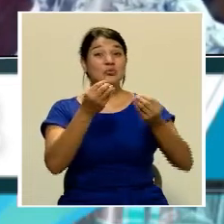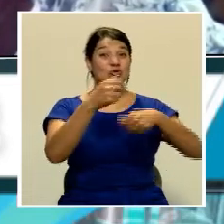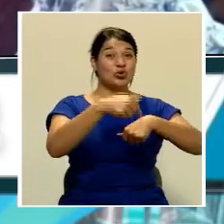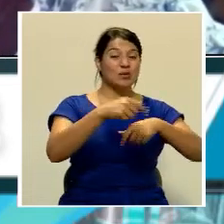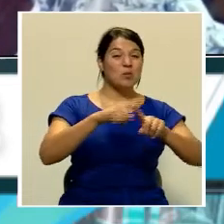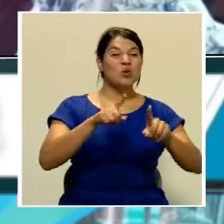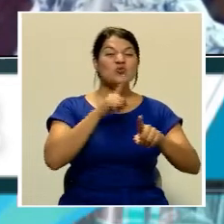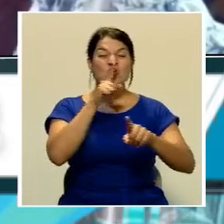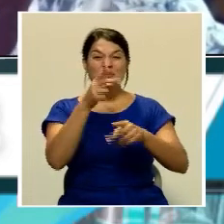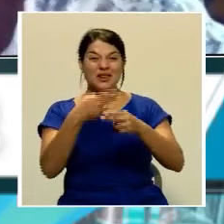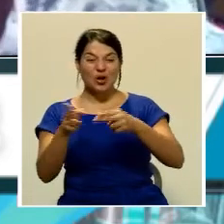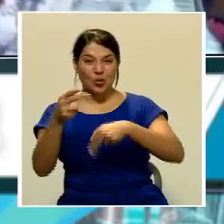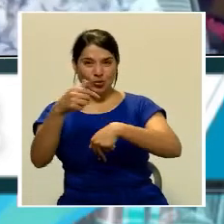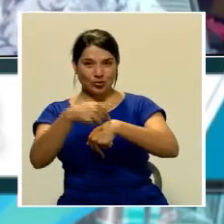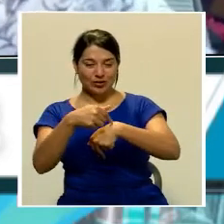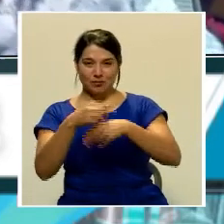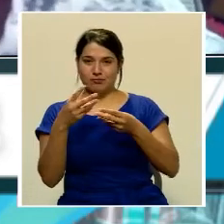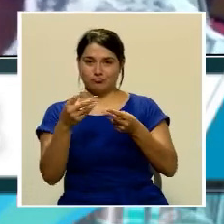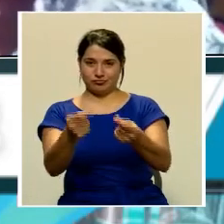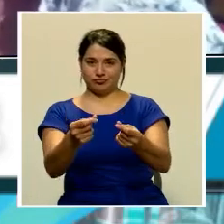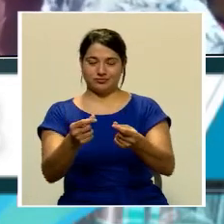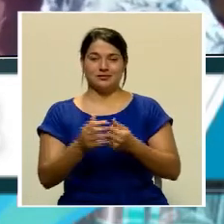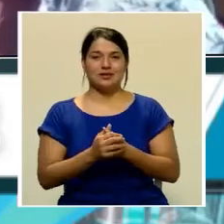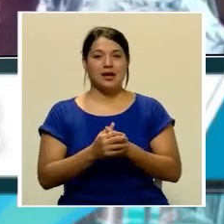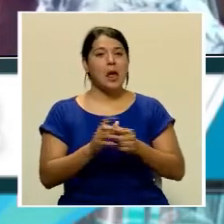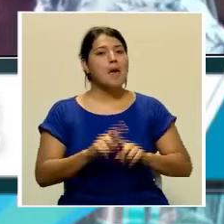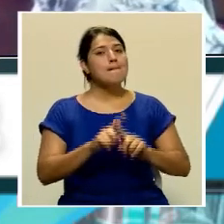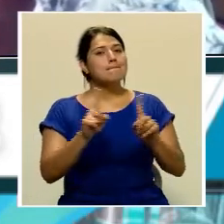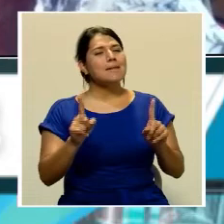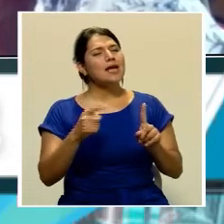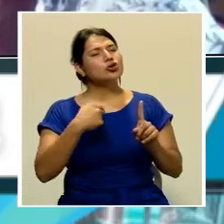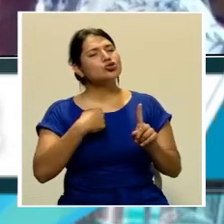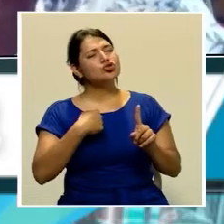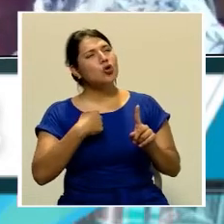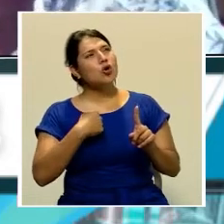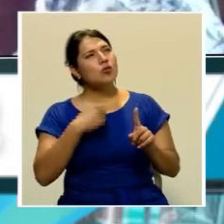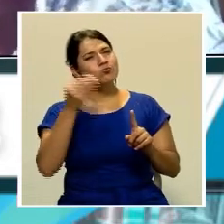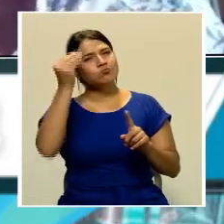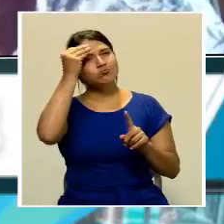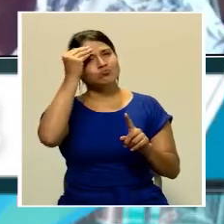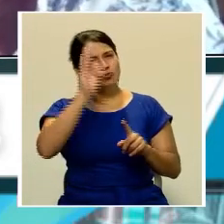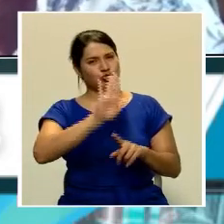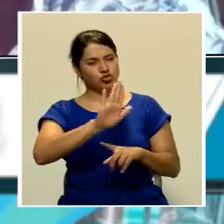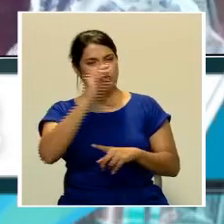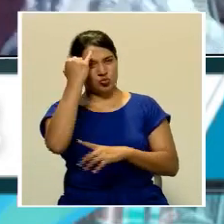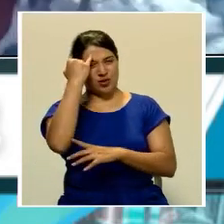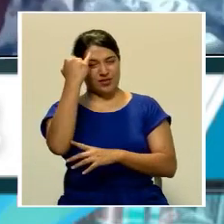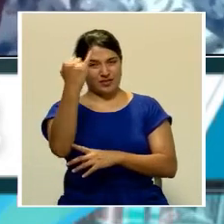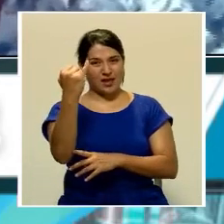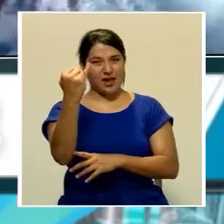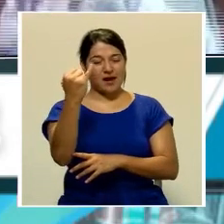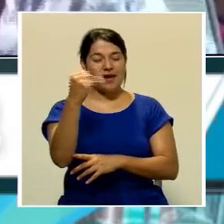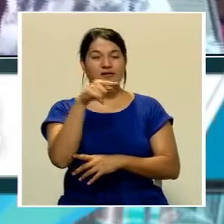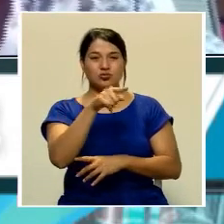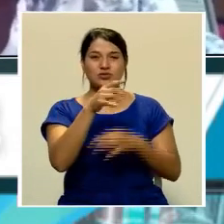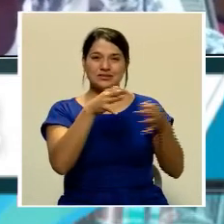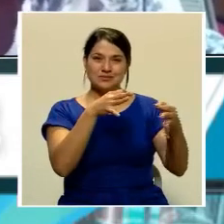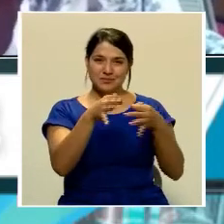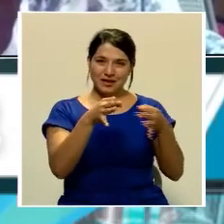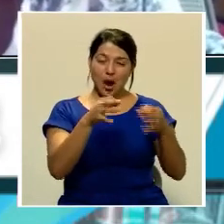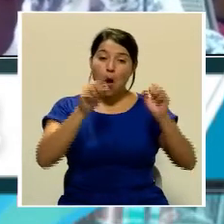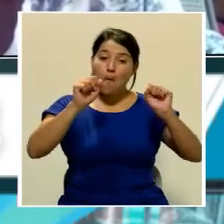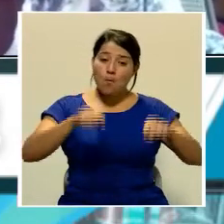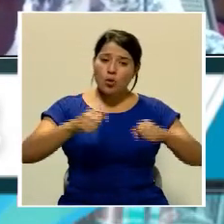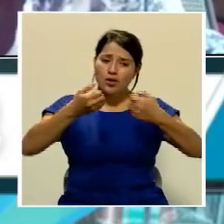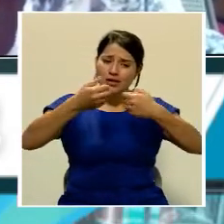en realidad, son efímeros. Pero me quedo con esta idea que usted deja flotando en el aire: